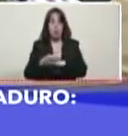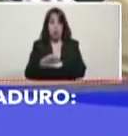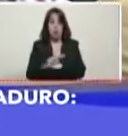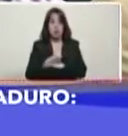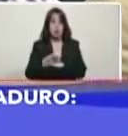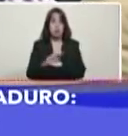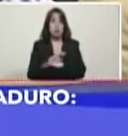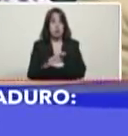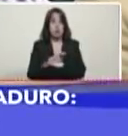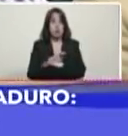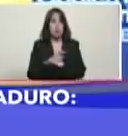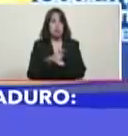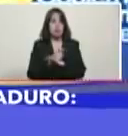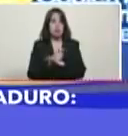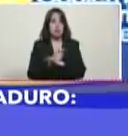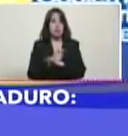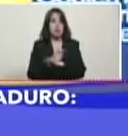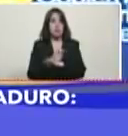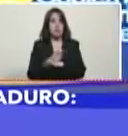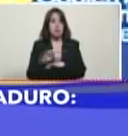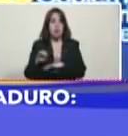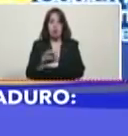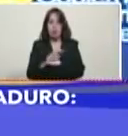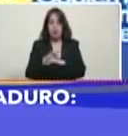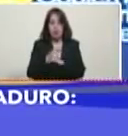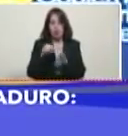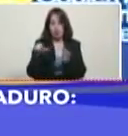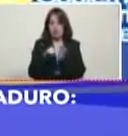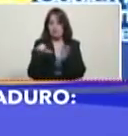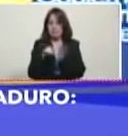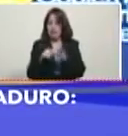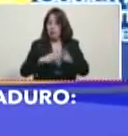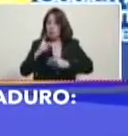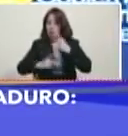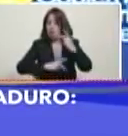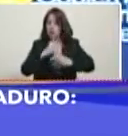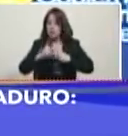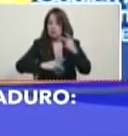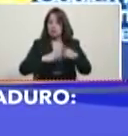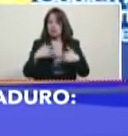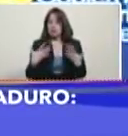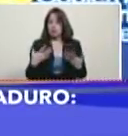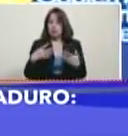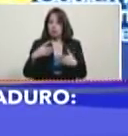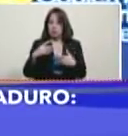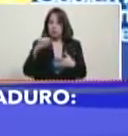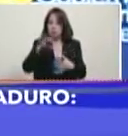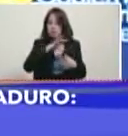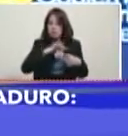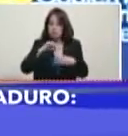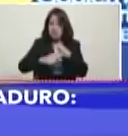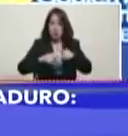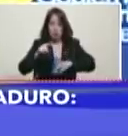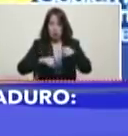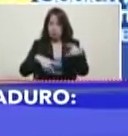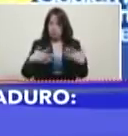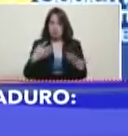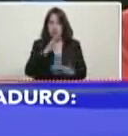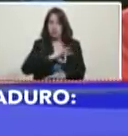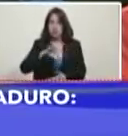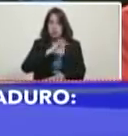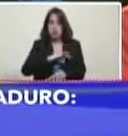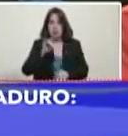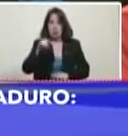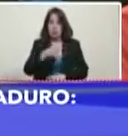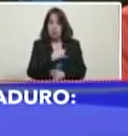también. Porque el gobernador está ahí al lado, cerca del proceso productivo, de las necesidades sociales, y está cerca de las universidades,